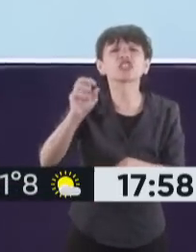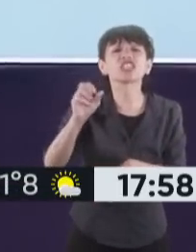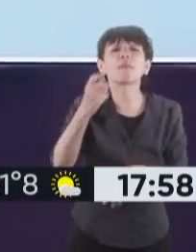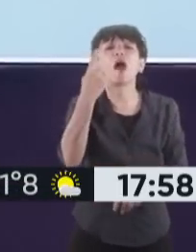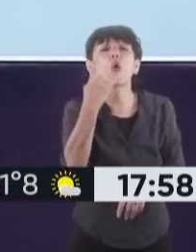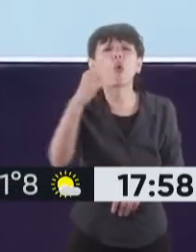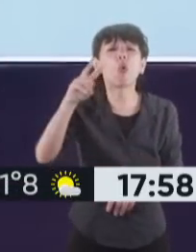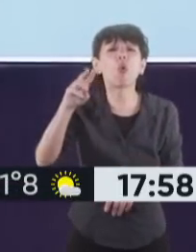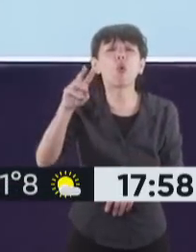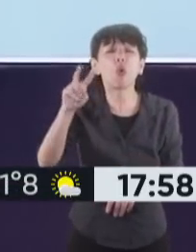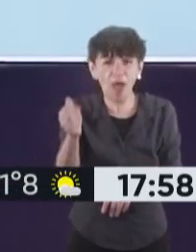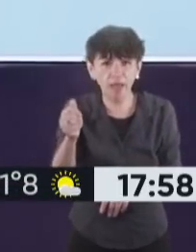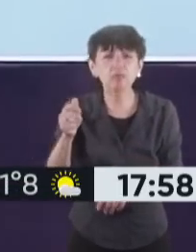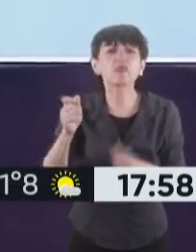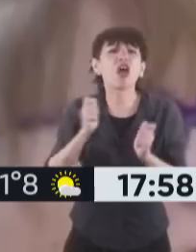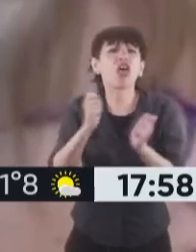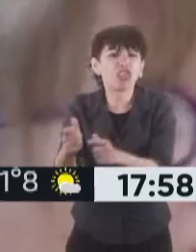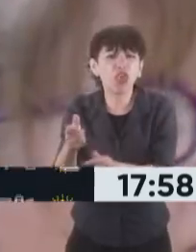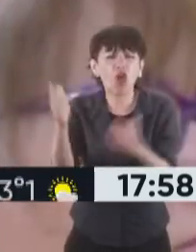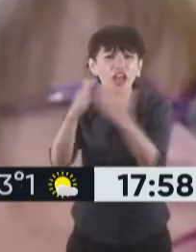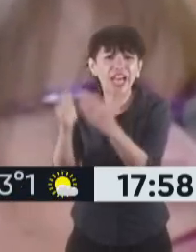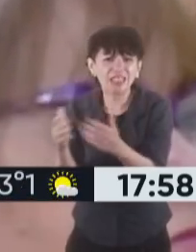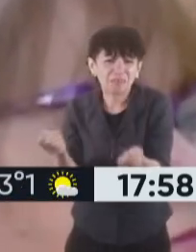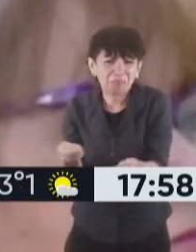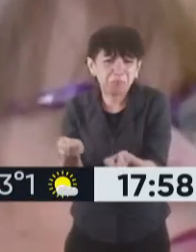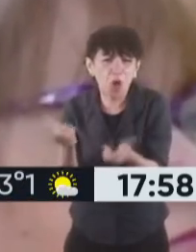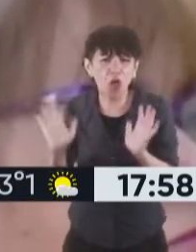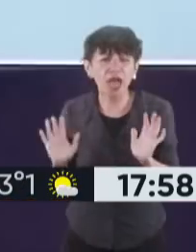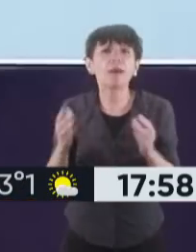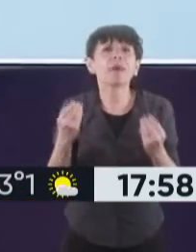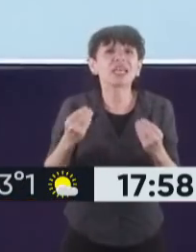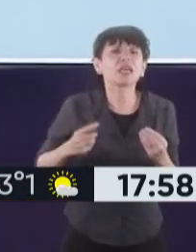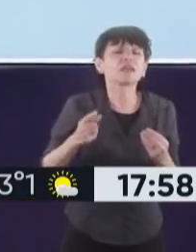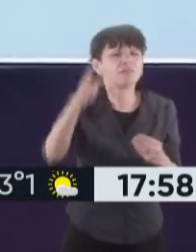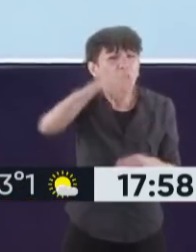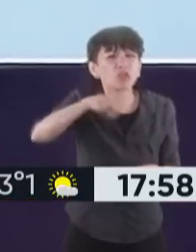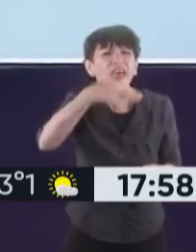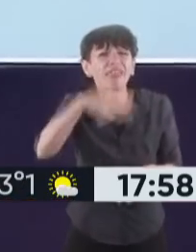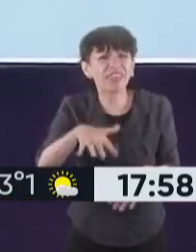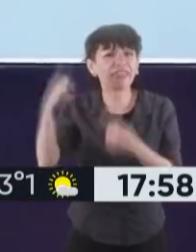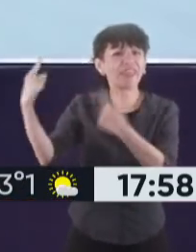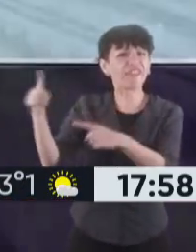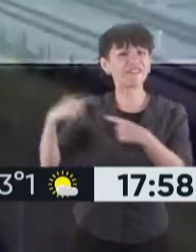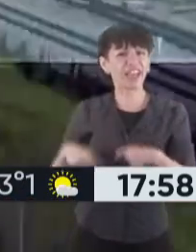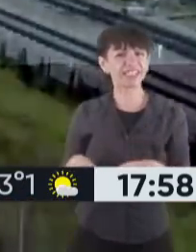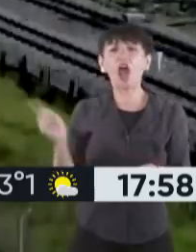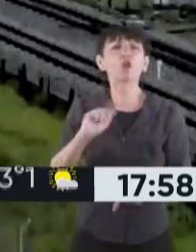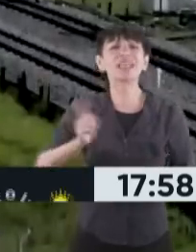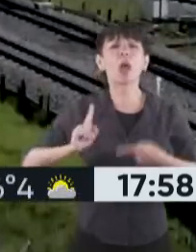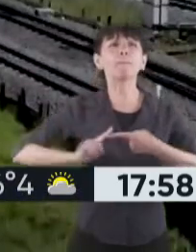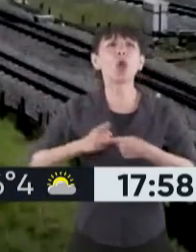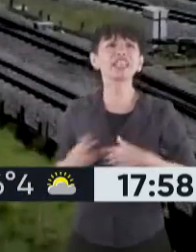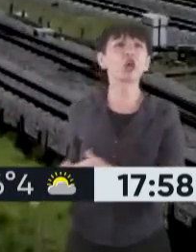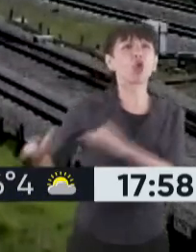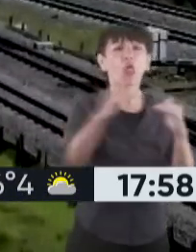viviendas. Marco esto para que todos entiendan que no todos somos lo mismo en política, no todos pensamos del